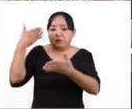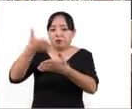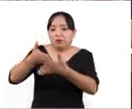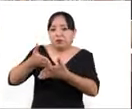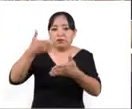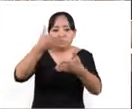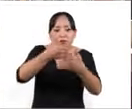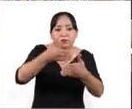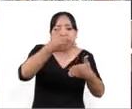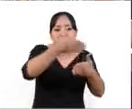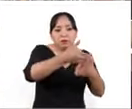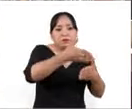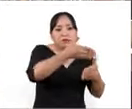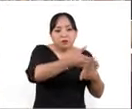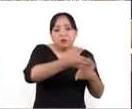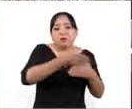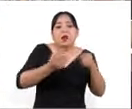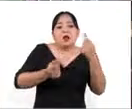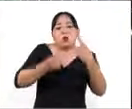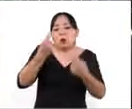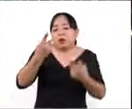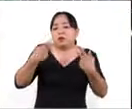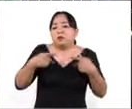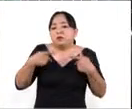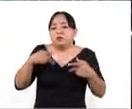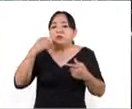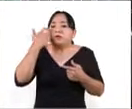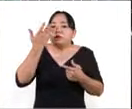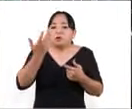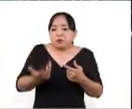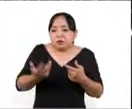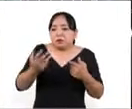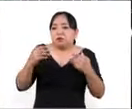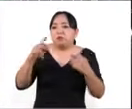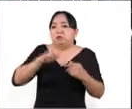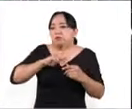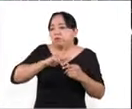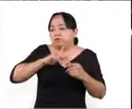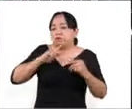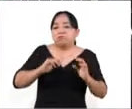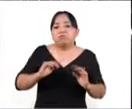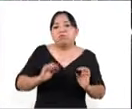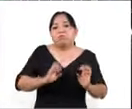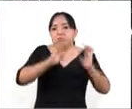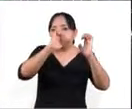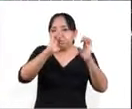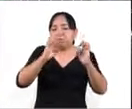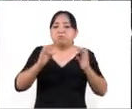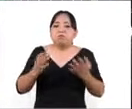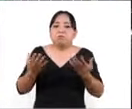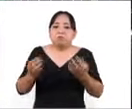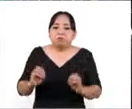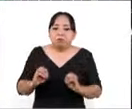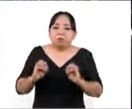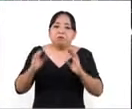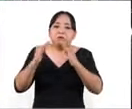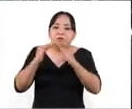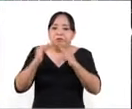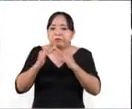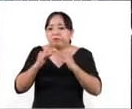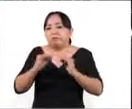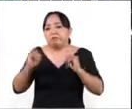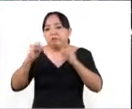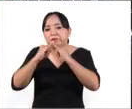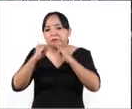nos reportan que quieren alguna revisión, y lo único que tenemos como informes o imágenes de los puntos